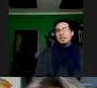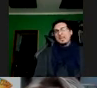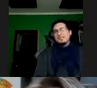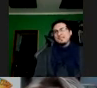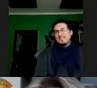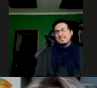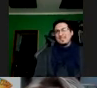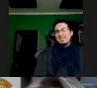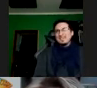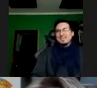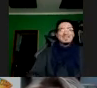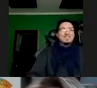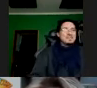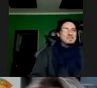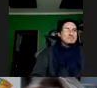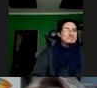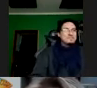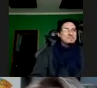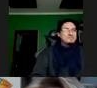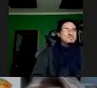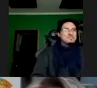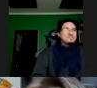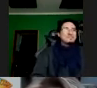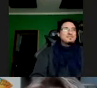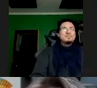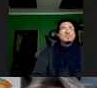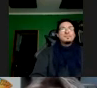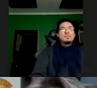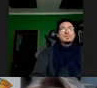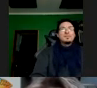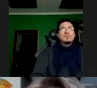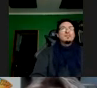Tómelo o déjelo. Así de sencillo.